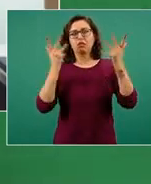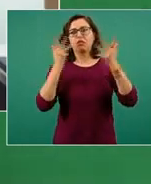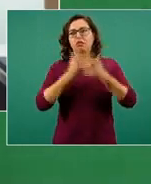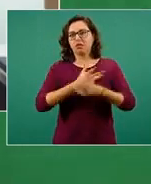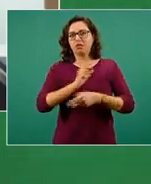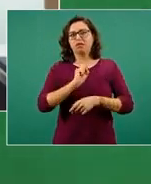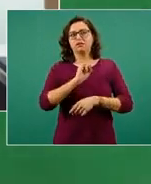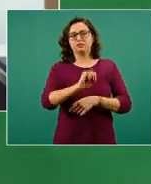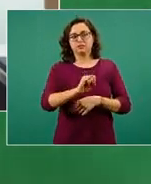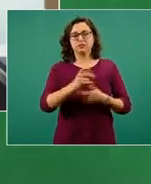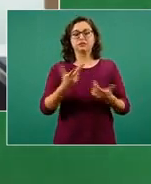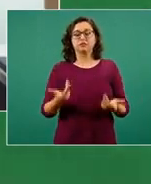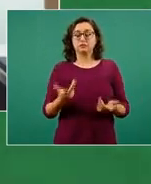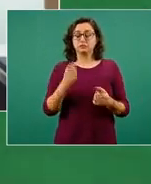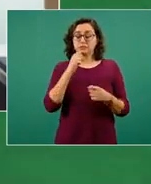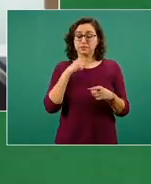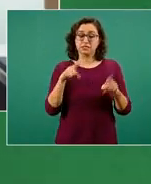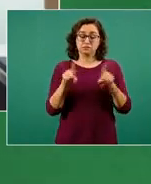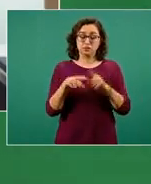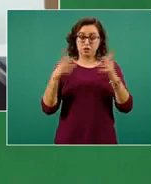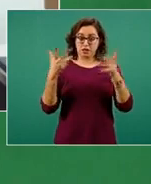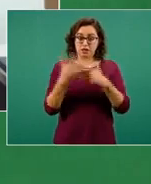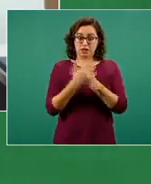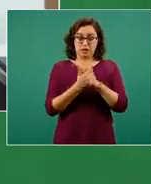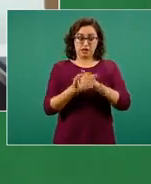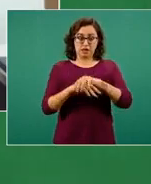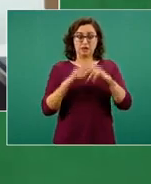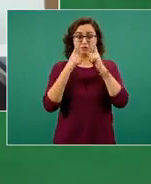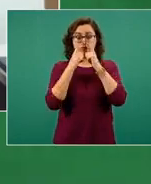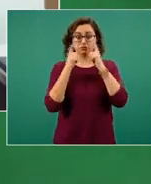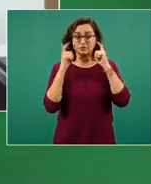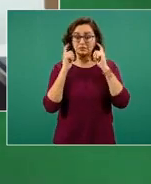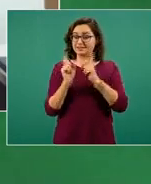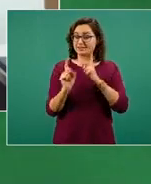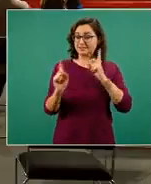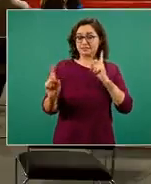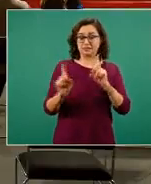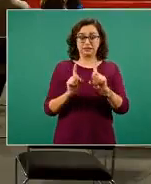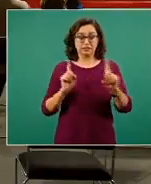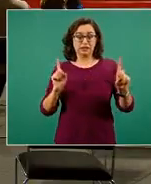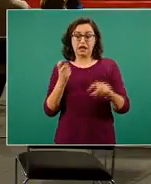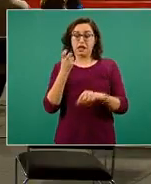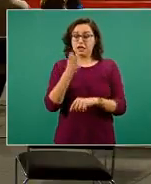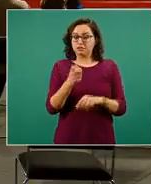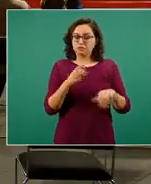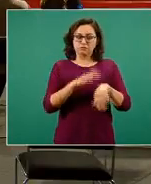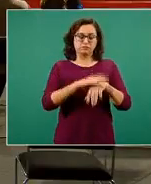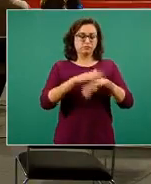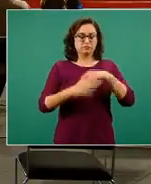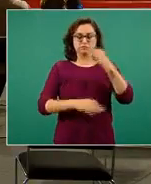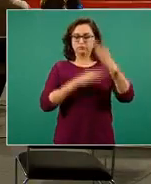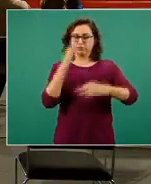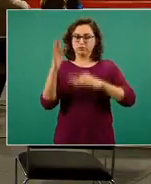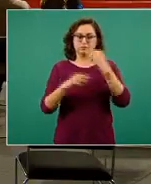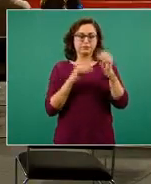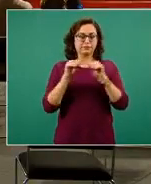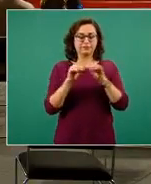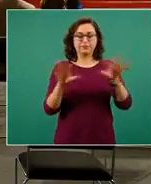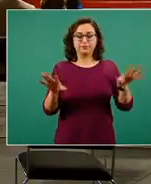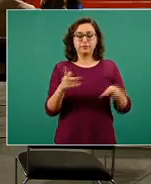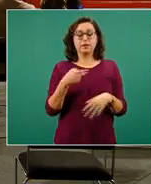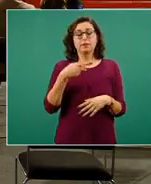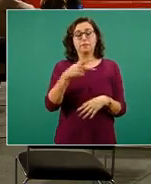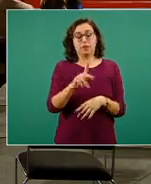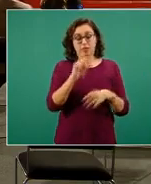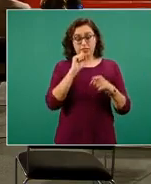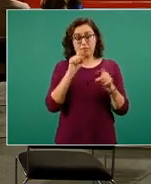manos, el cubreboca y la sana distancia fueron una de las primeras acciones más importantes que se realizaron. Pero creo que una de las cosas también